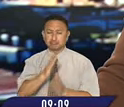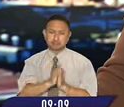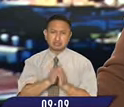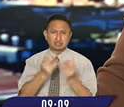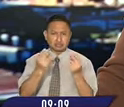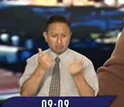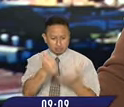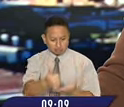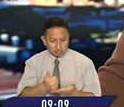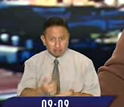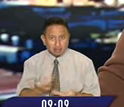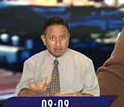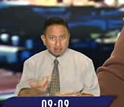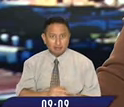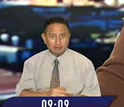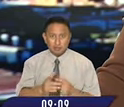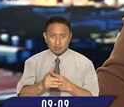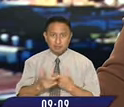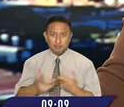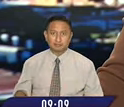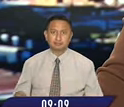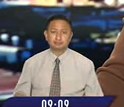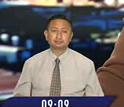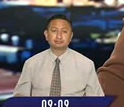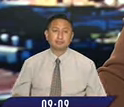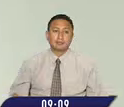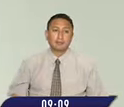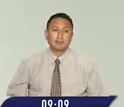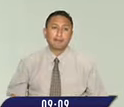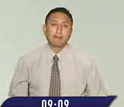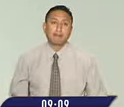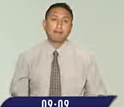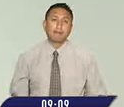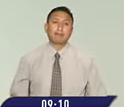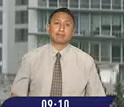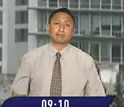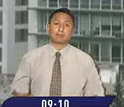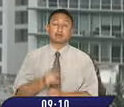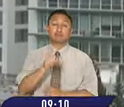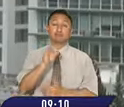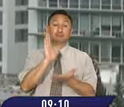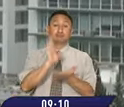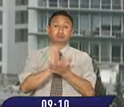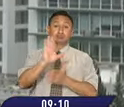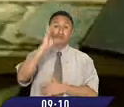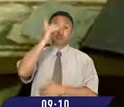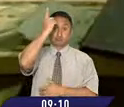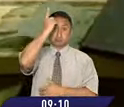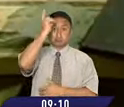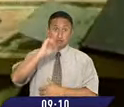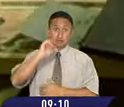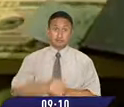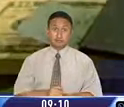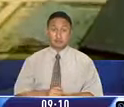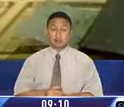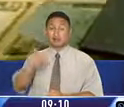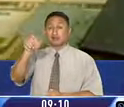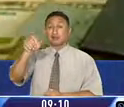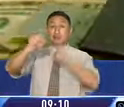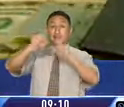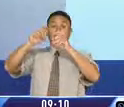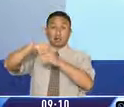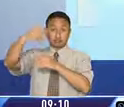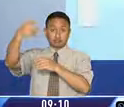a sus requerimientos de manera urgente. La deuda del Instituto Ecuatoriano de Seguridad Social con los prestadores